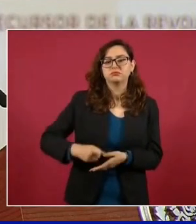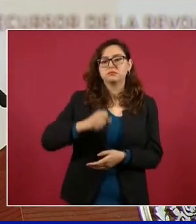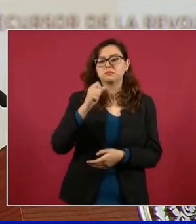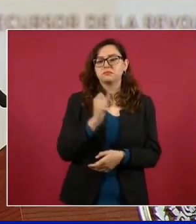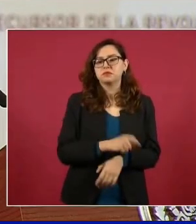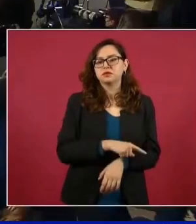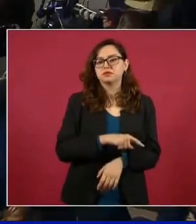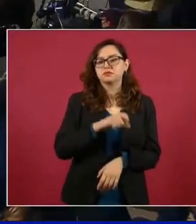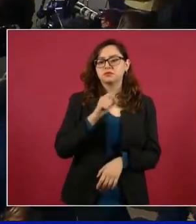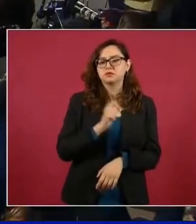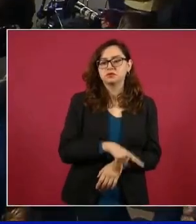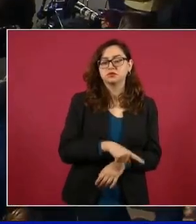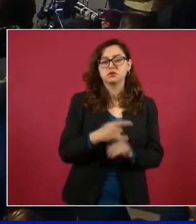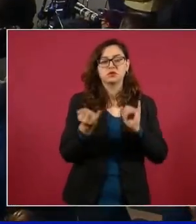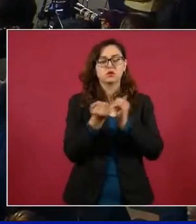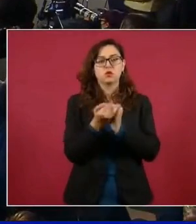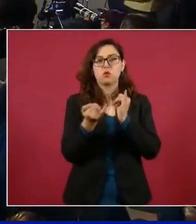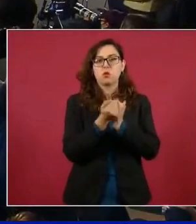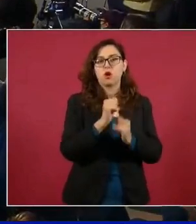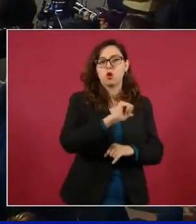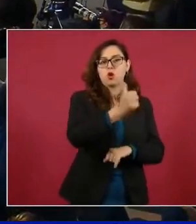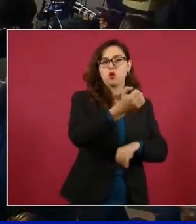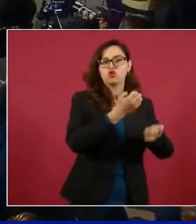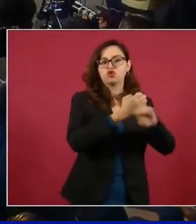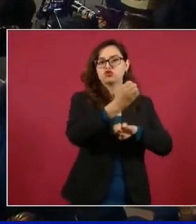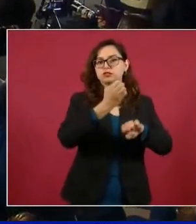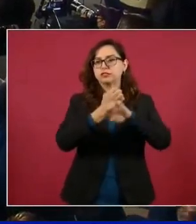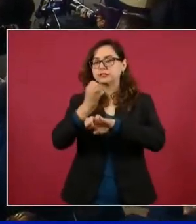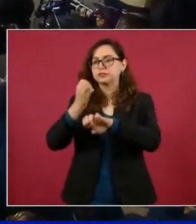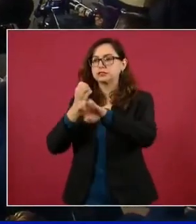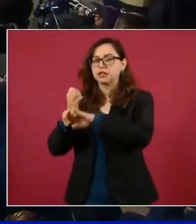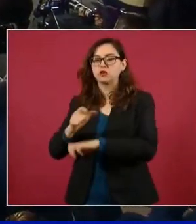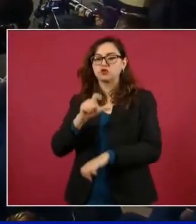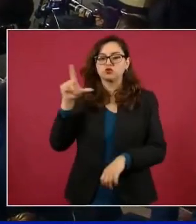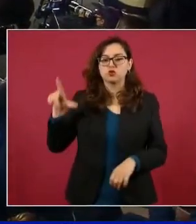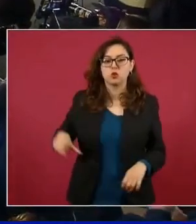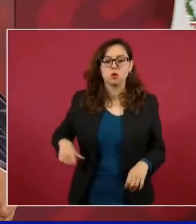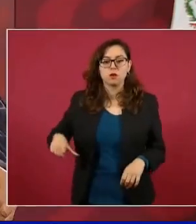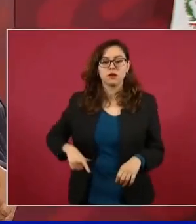Mandaba las listas a sus hombres fuertes en los estados,